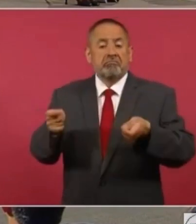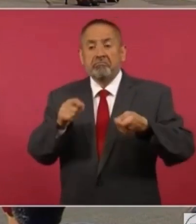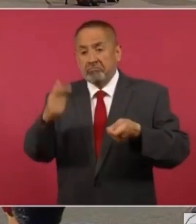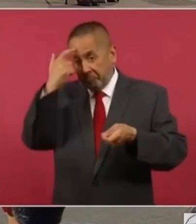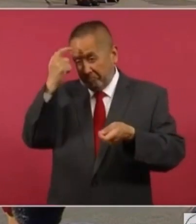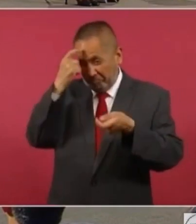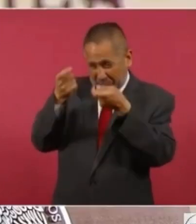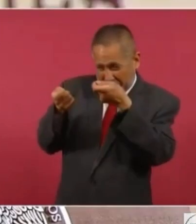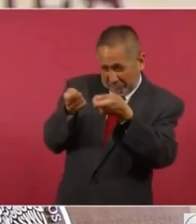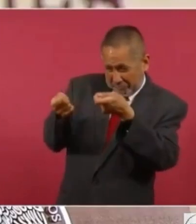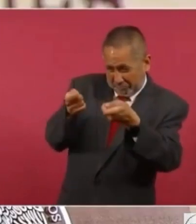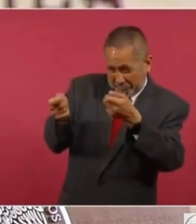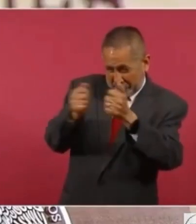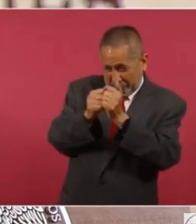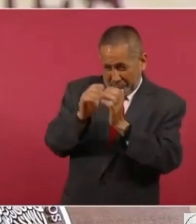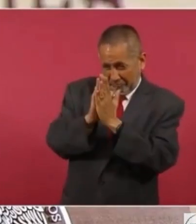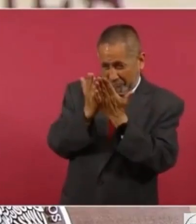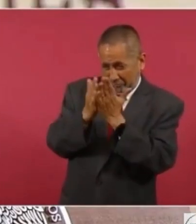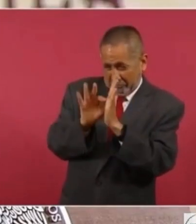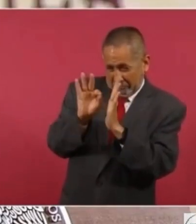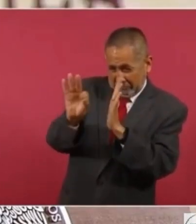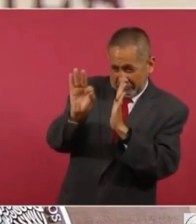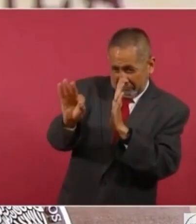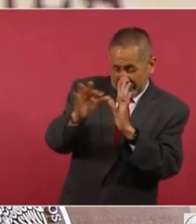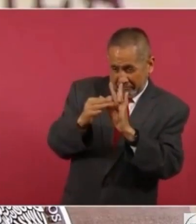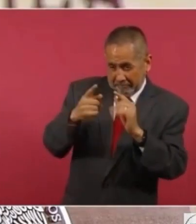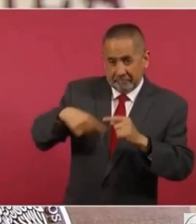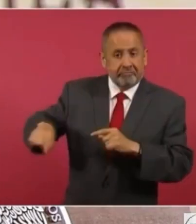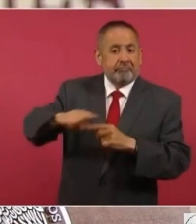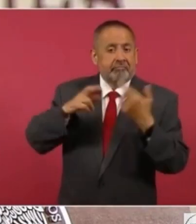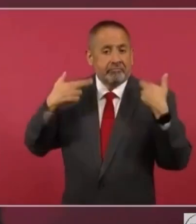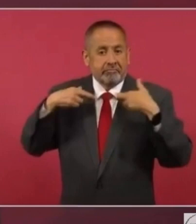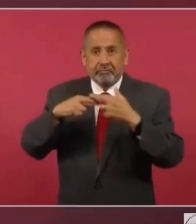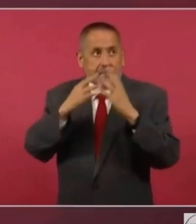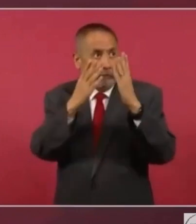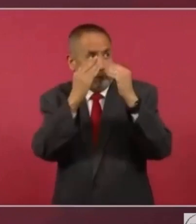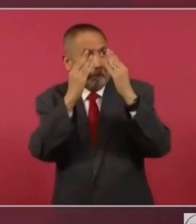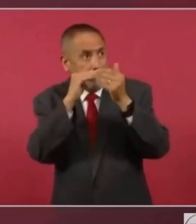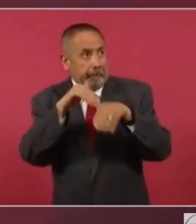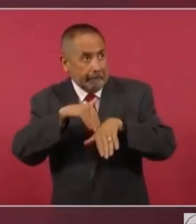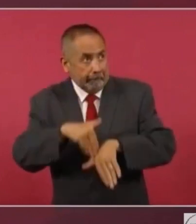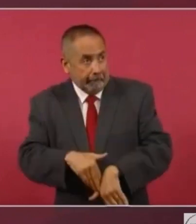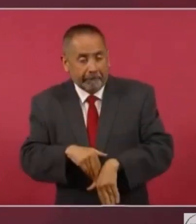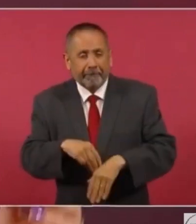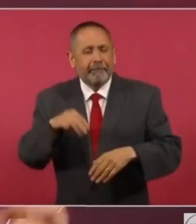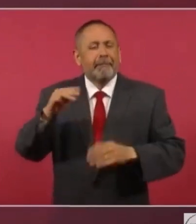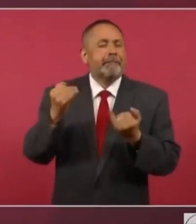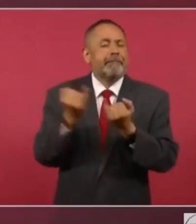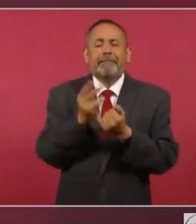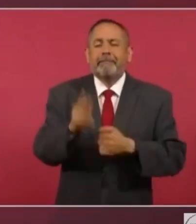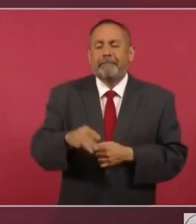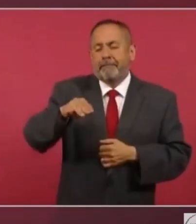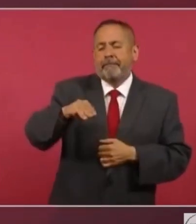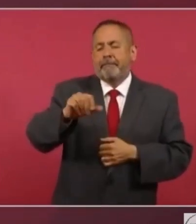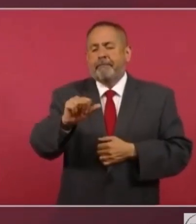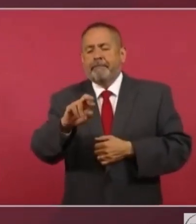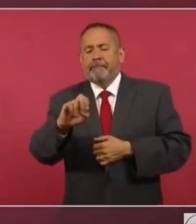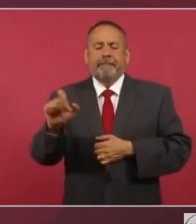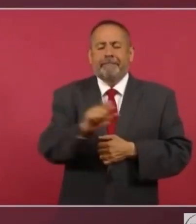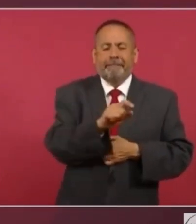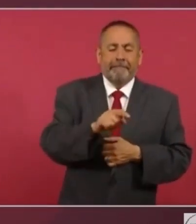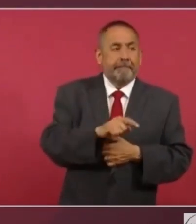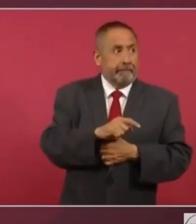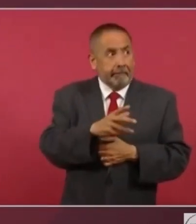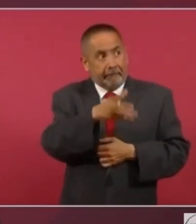mexicanos a través de la ideología, que los profesores recibirán adoctrinamiento marxista por mandato oficial